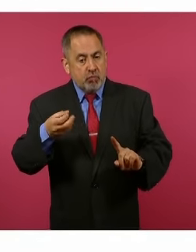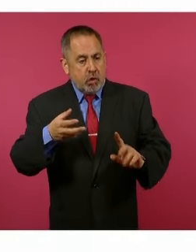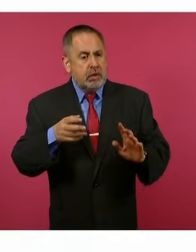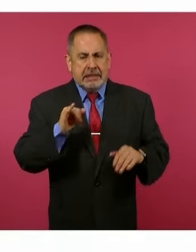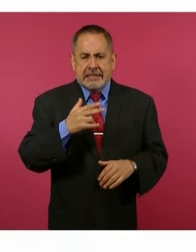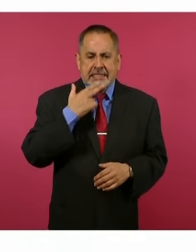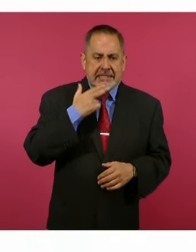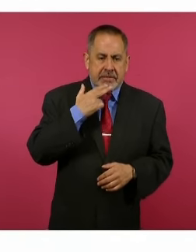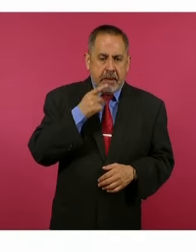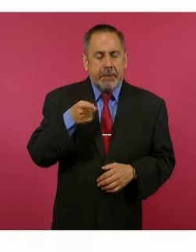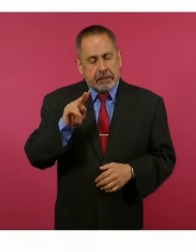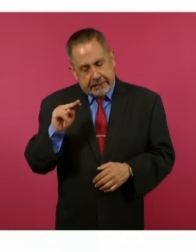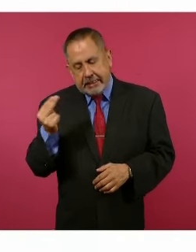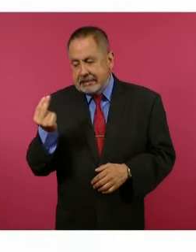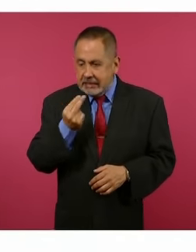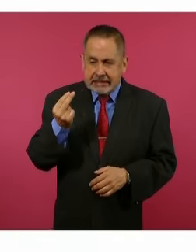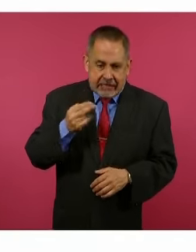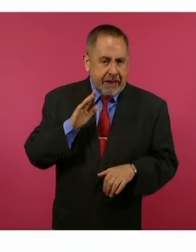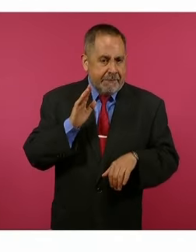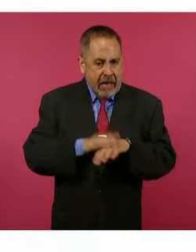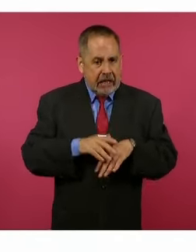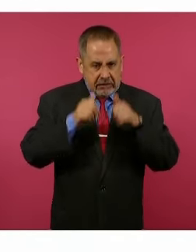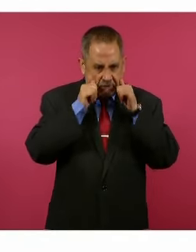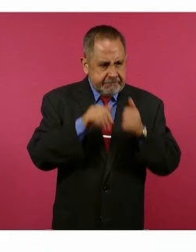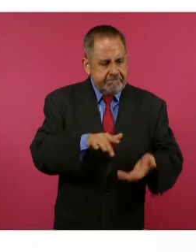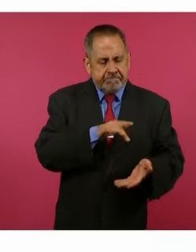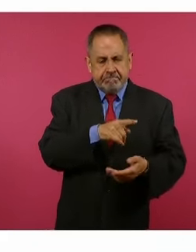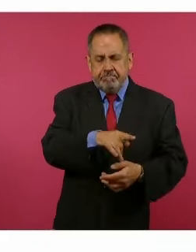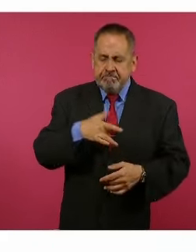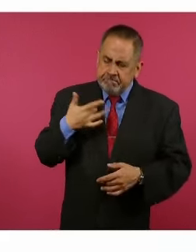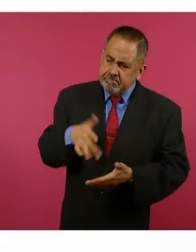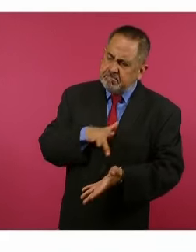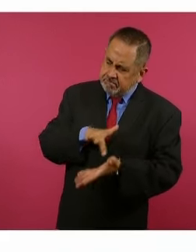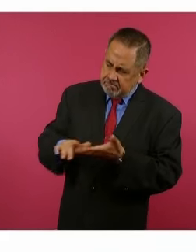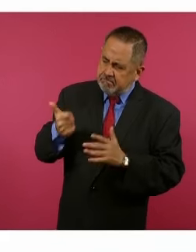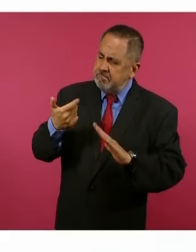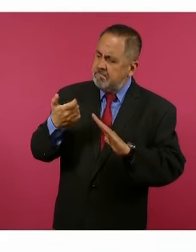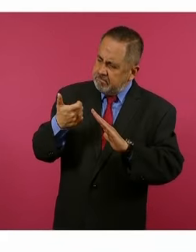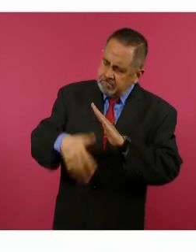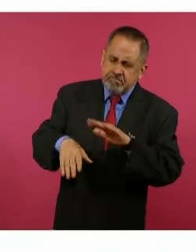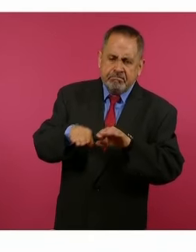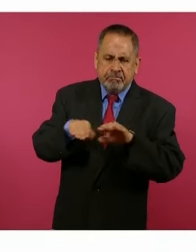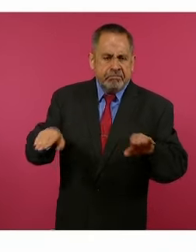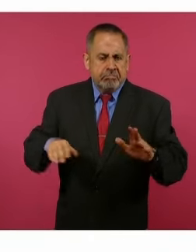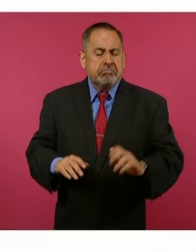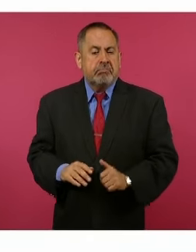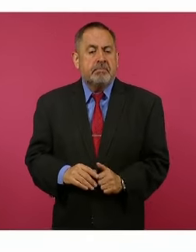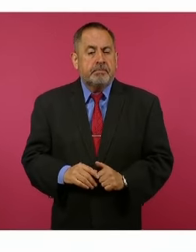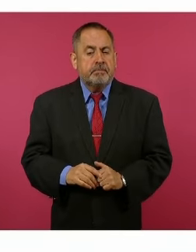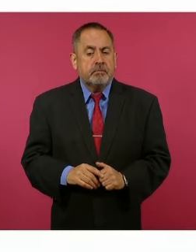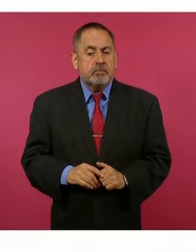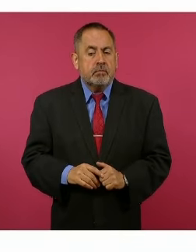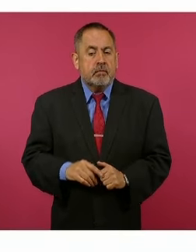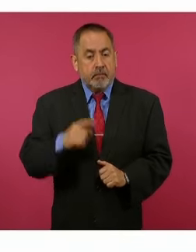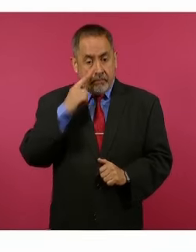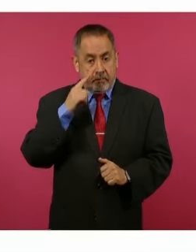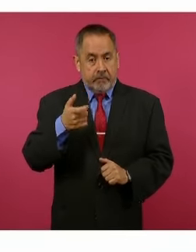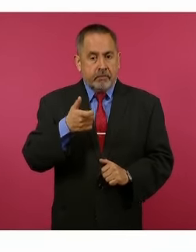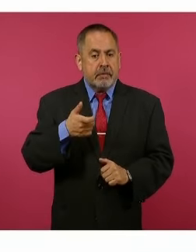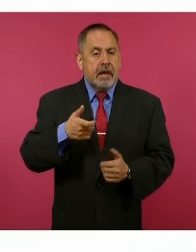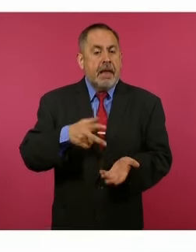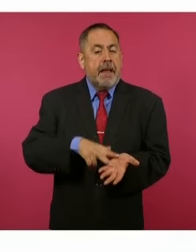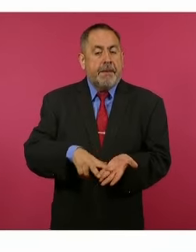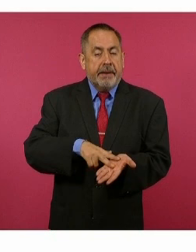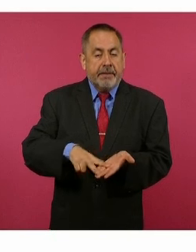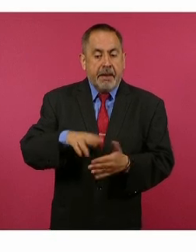funcionan pero se requiere aún más apoyo de los proveedores de estos combustibles en el caso de la regular También